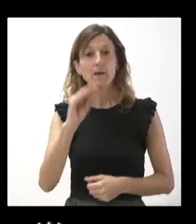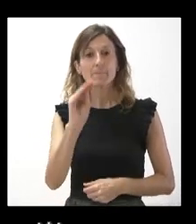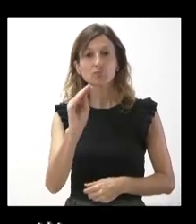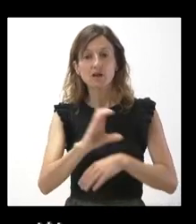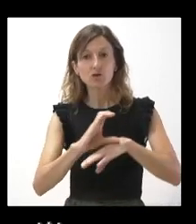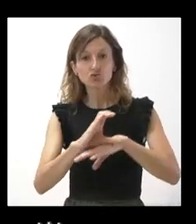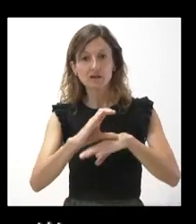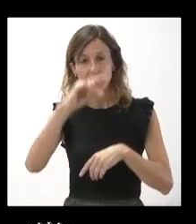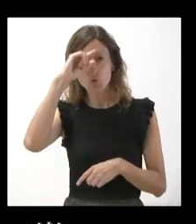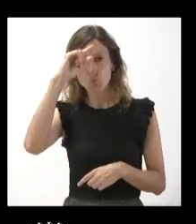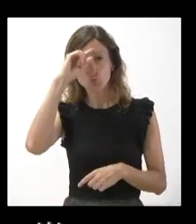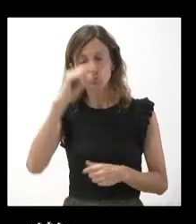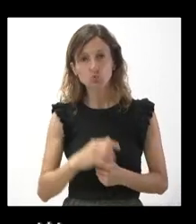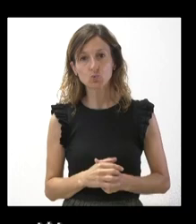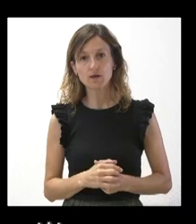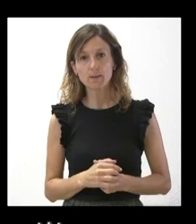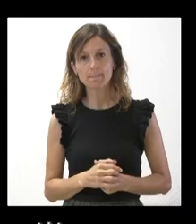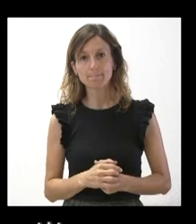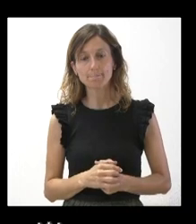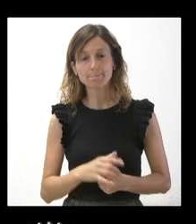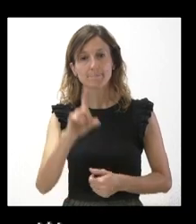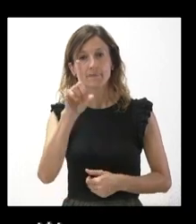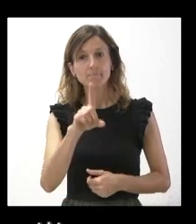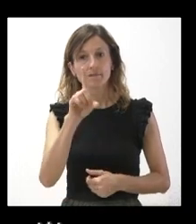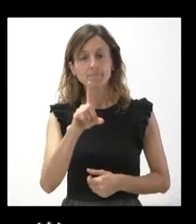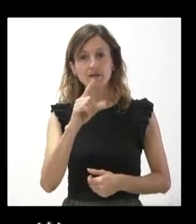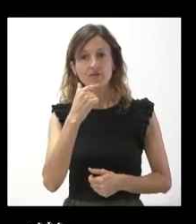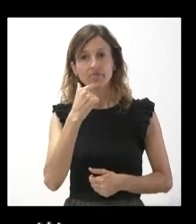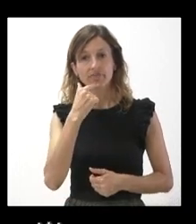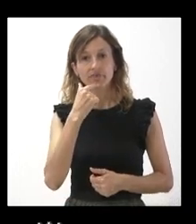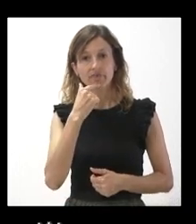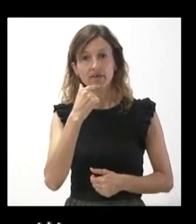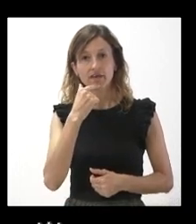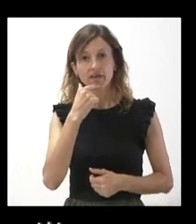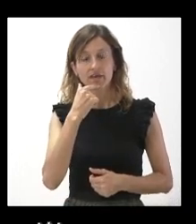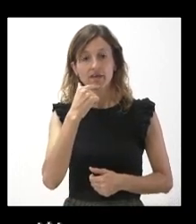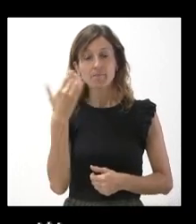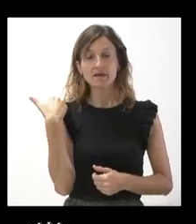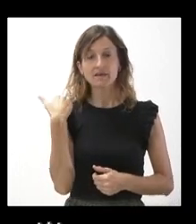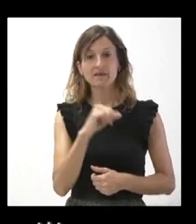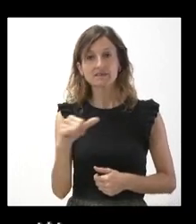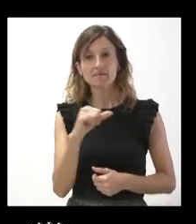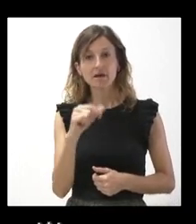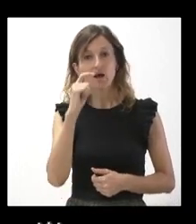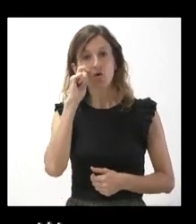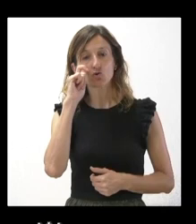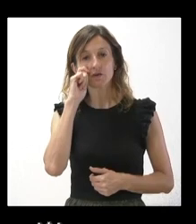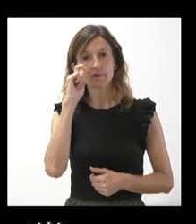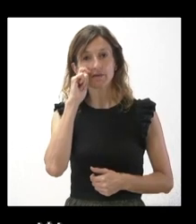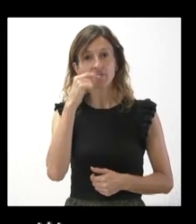al consejero de Cultura, en primer lugar, por el SOS que se mandaba estas semanas pasadas desde el Observatorio de